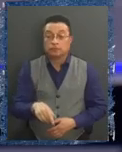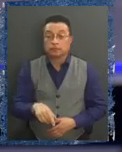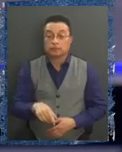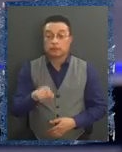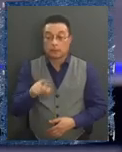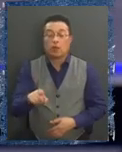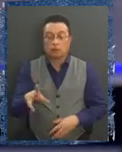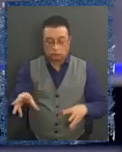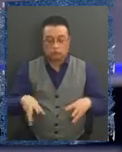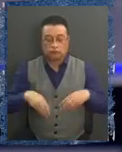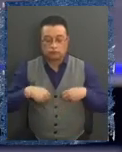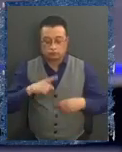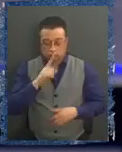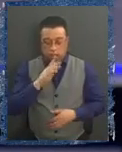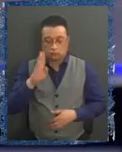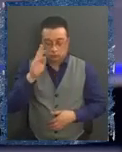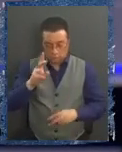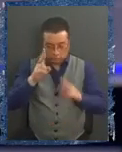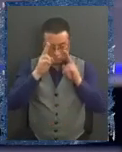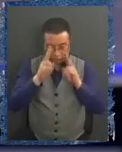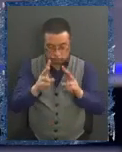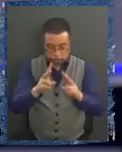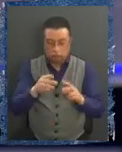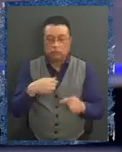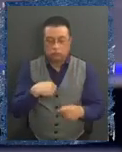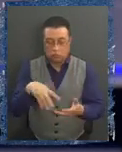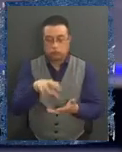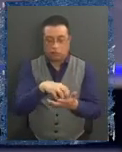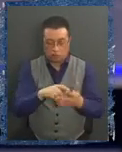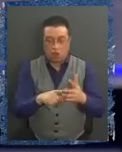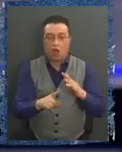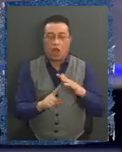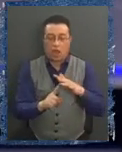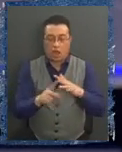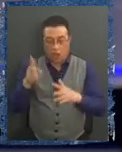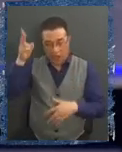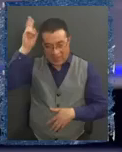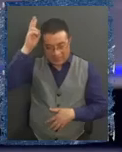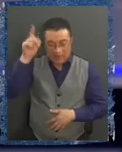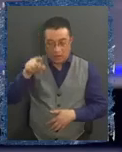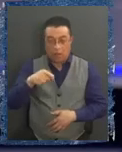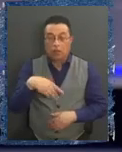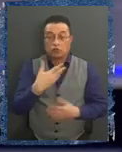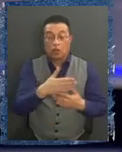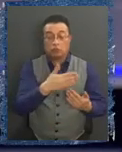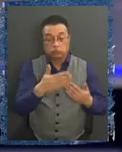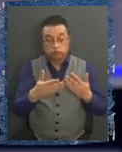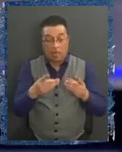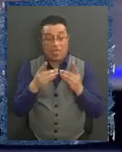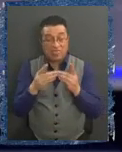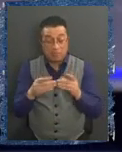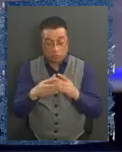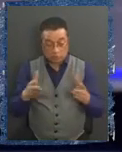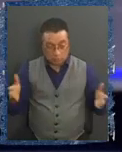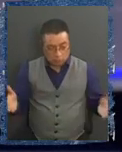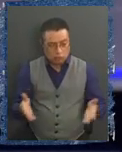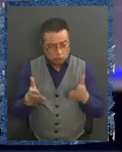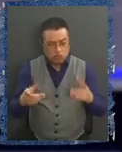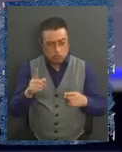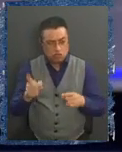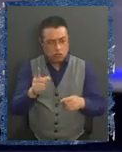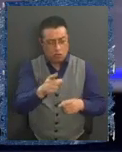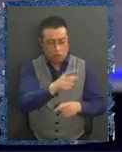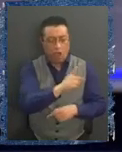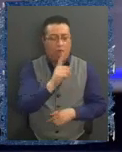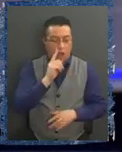asumió el compromiso de darle reconocimiento a los pueblos indígenas y durante la transición los gobiernos democráticos impulsaron varios proyectos